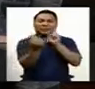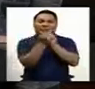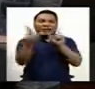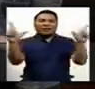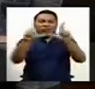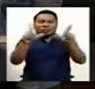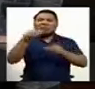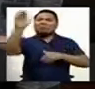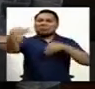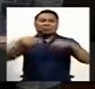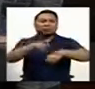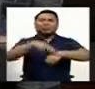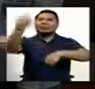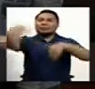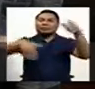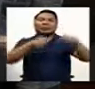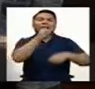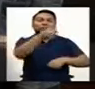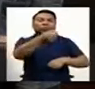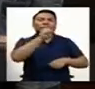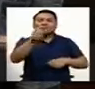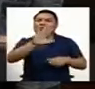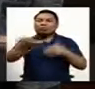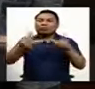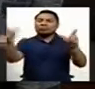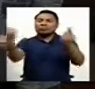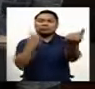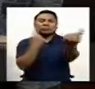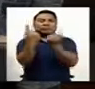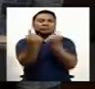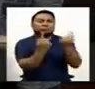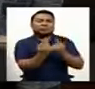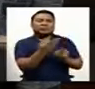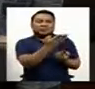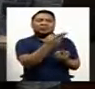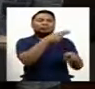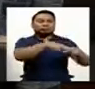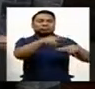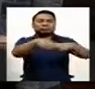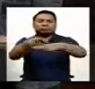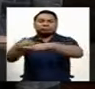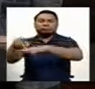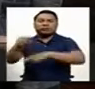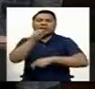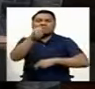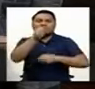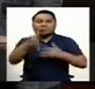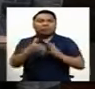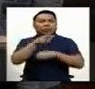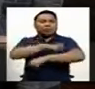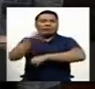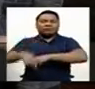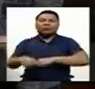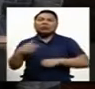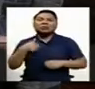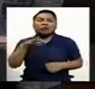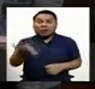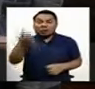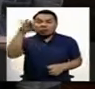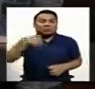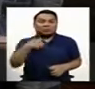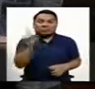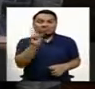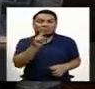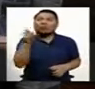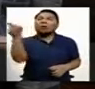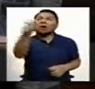directo sin ningún tipo de censura frente a 5 exigentes periodistas que yo no escogí,